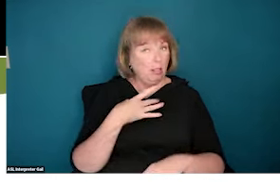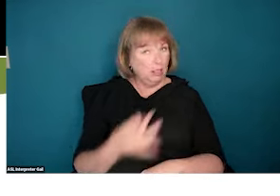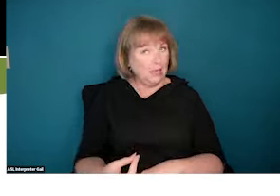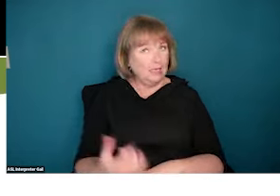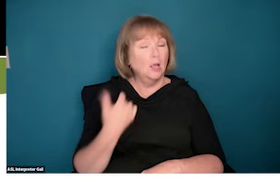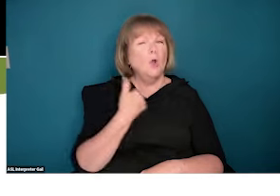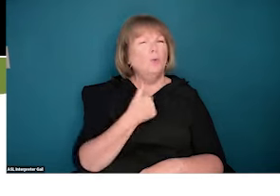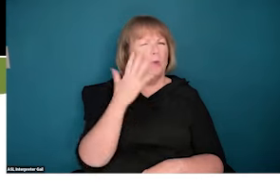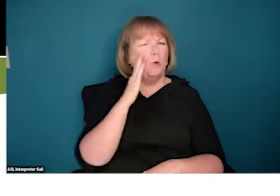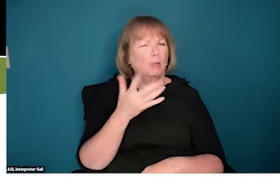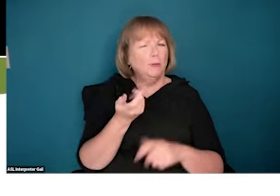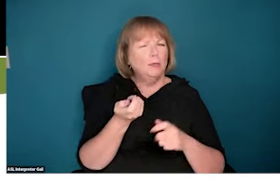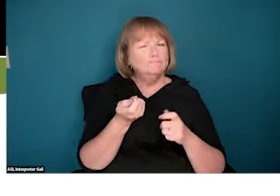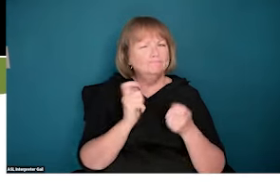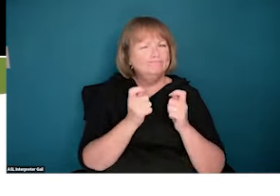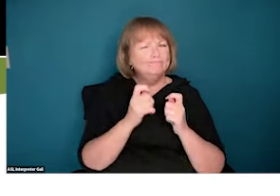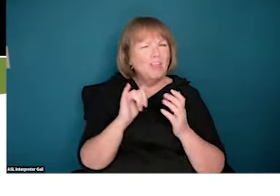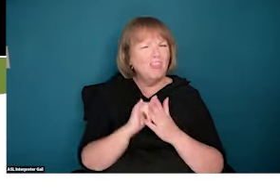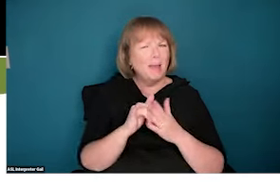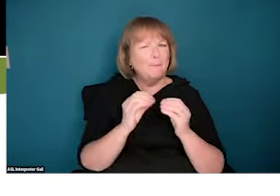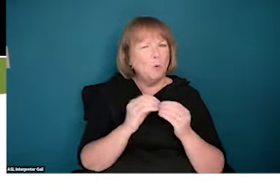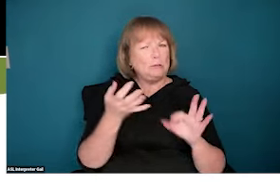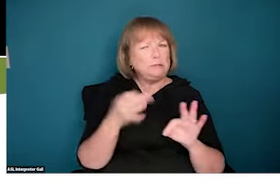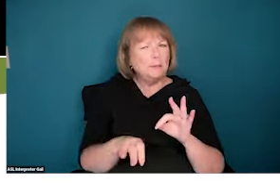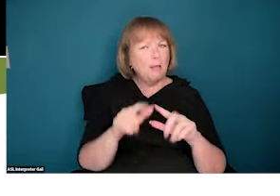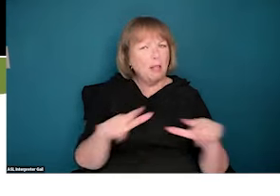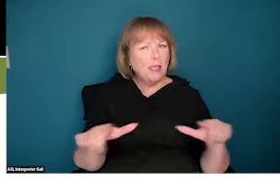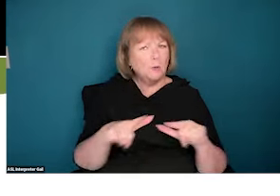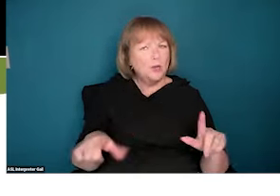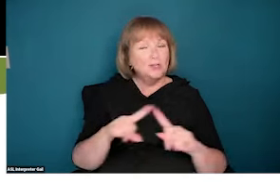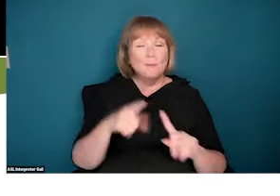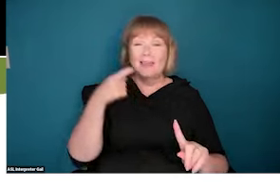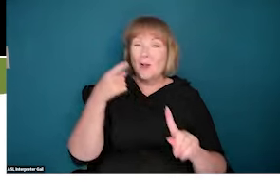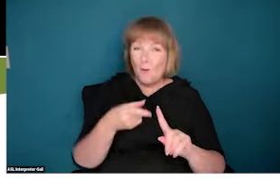una caja de herramientas. Nosotros lo revisamos y lo actualizamos